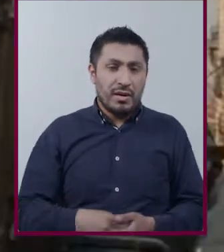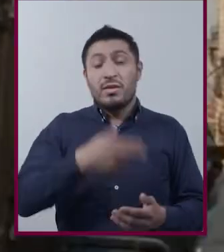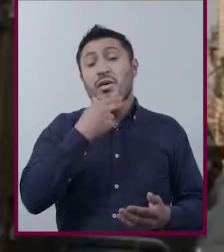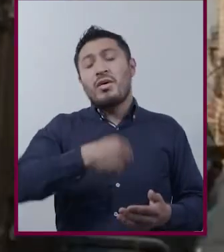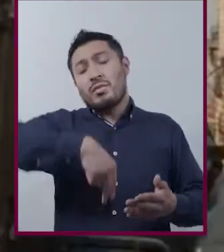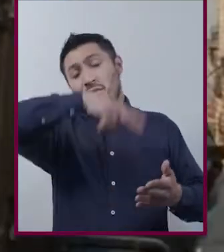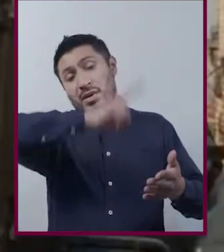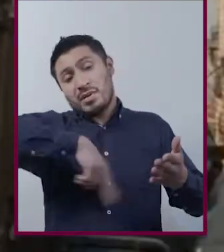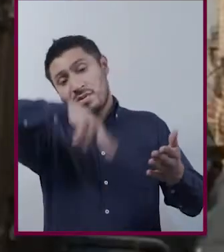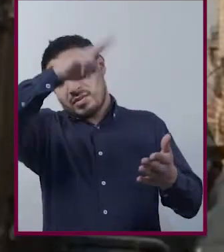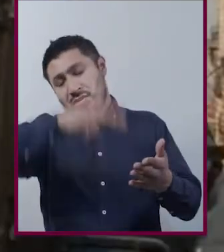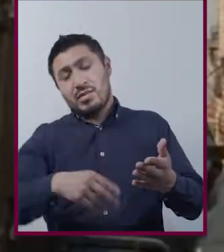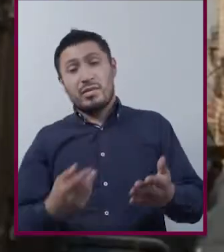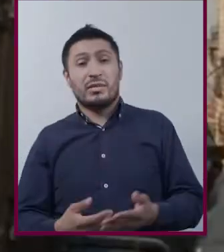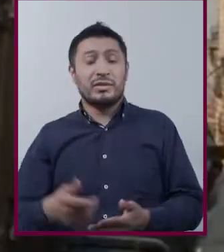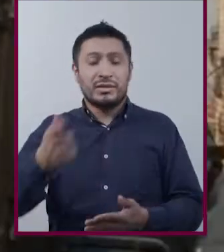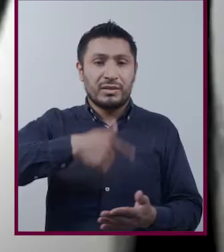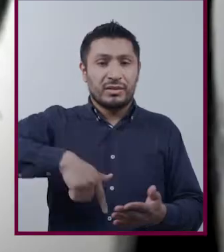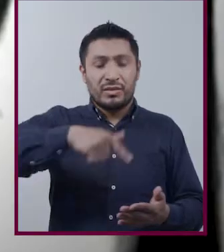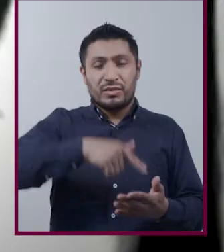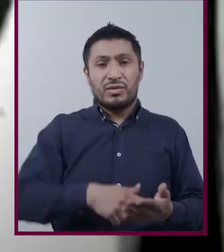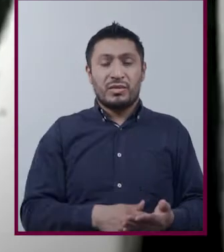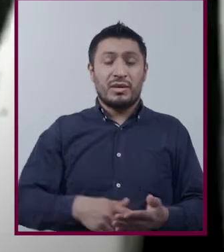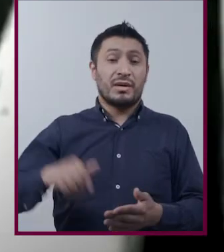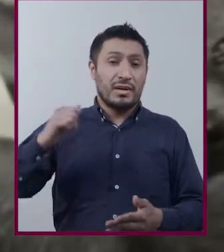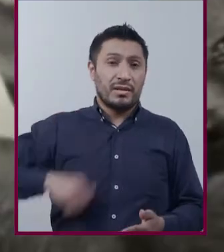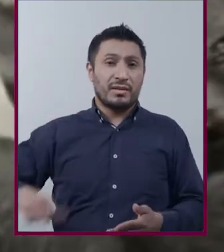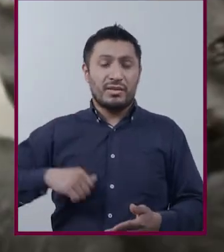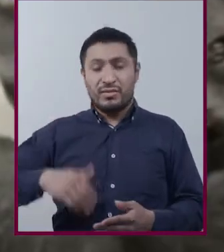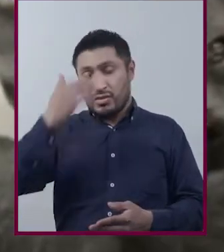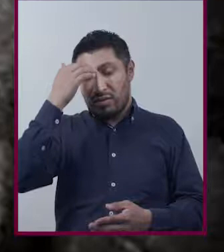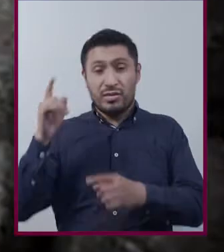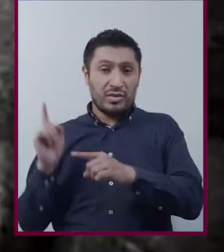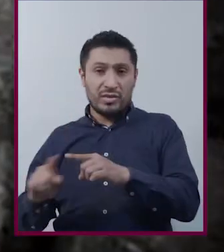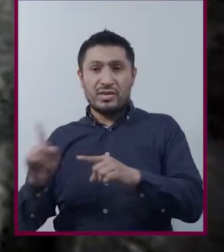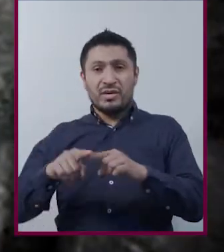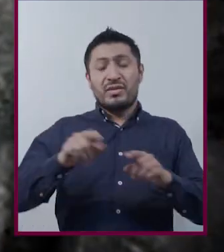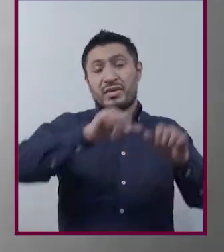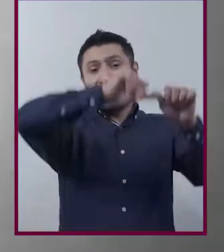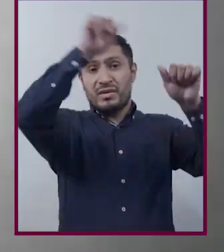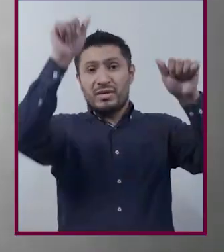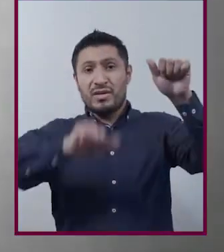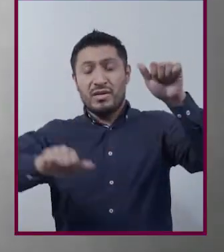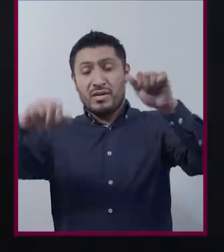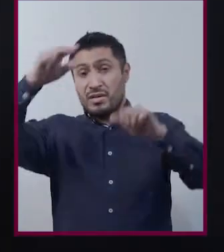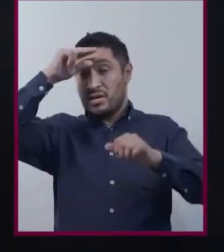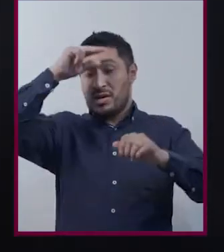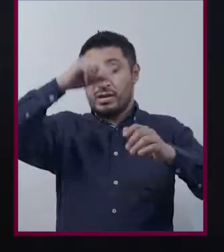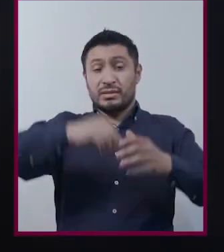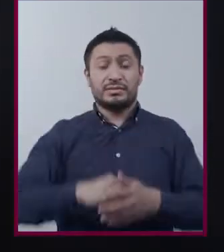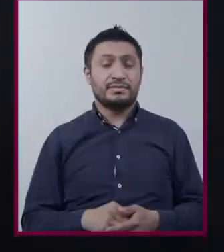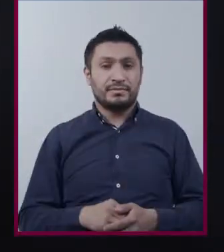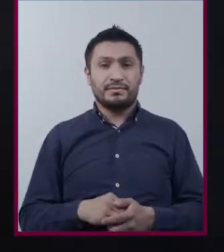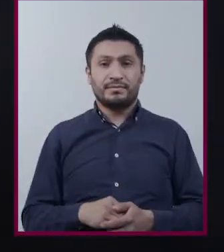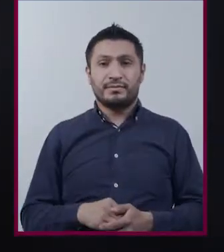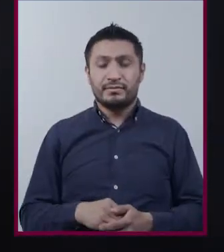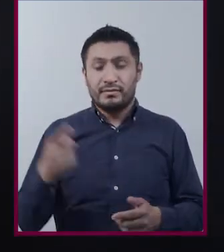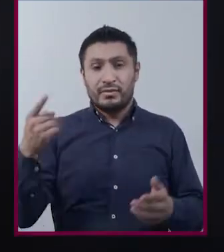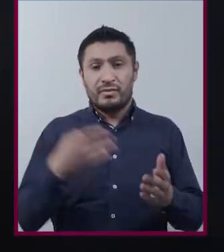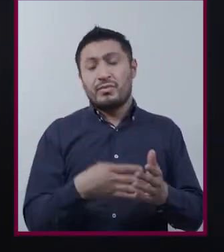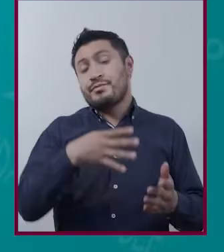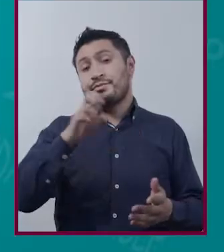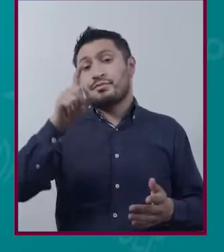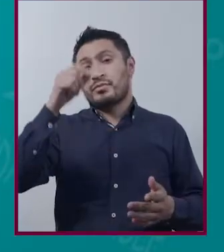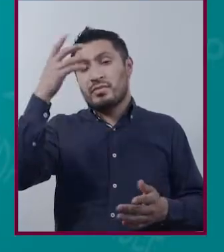había instalado en el exconvento de la Merced, y allí conoció a diversos artistas e intelectuales. En